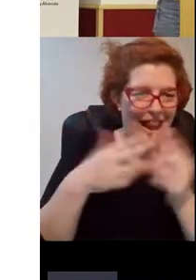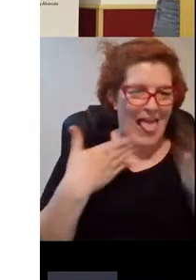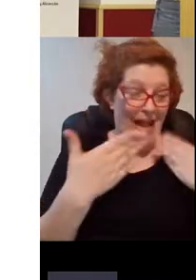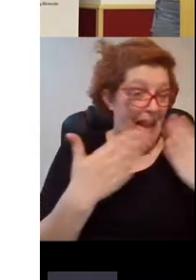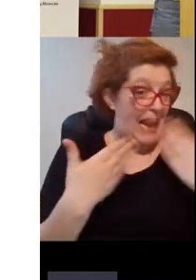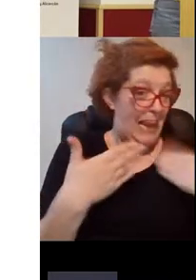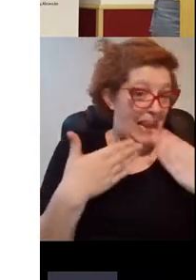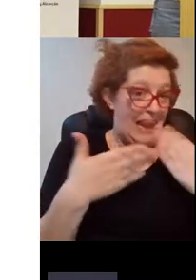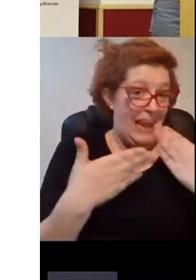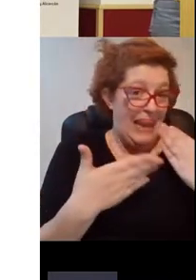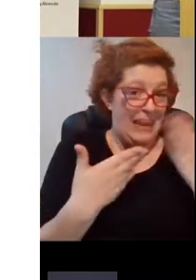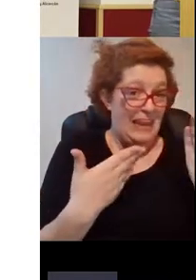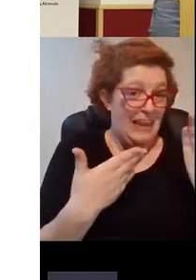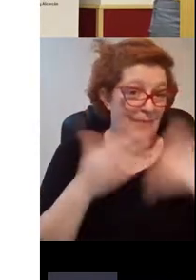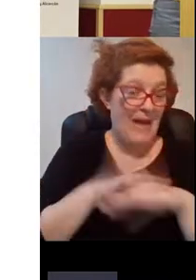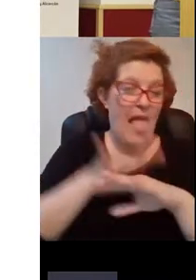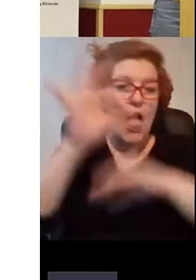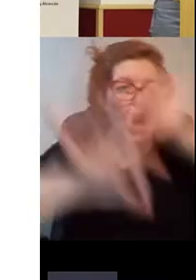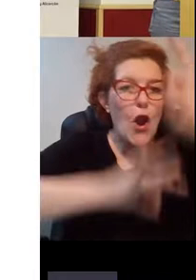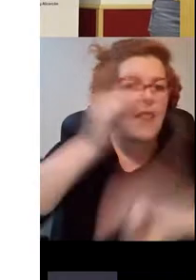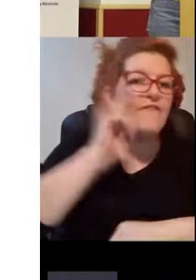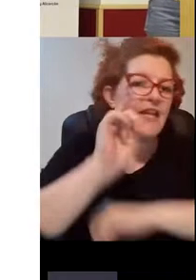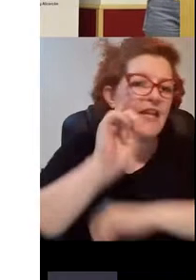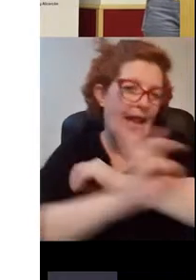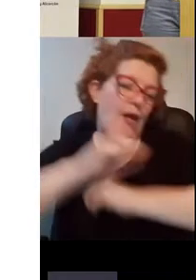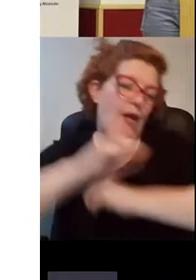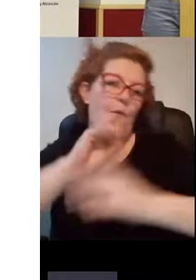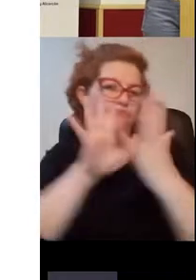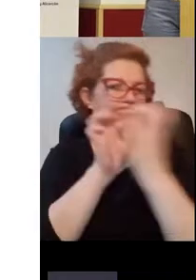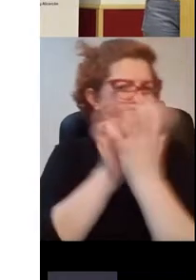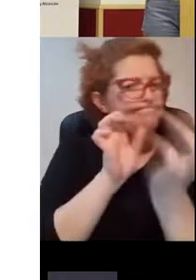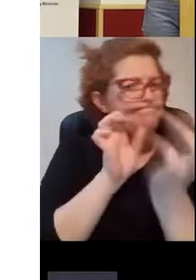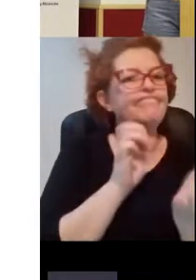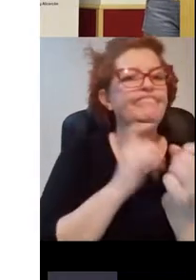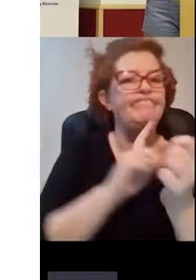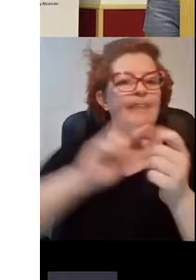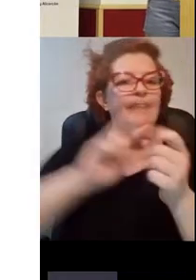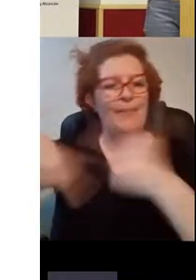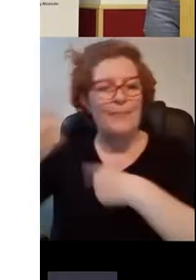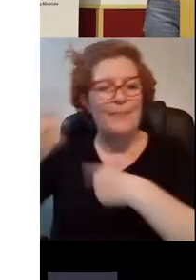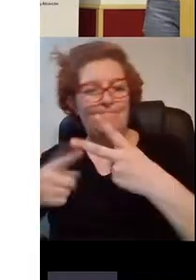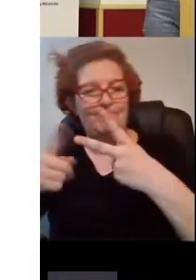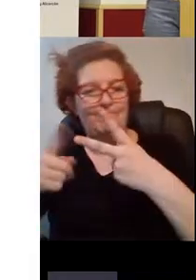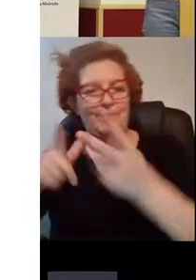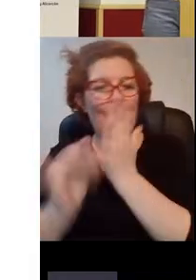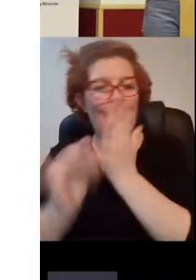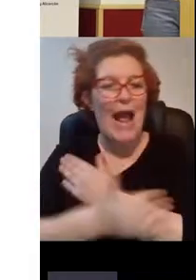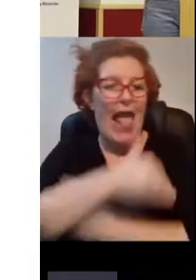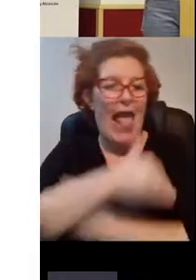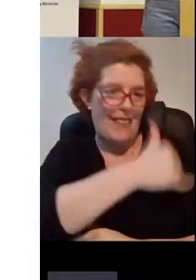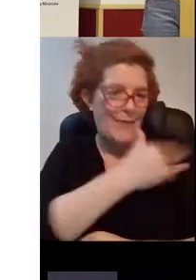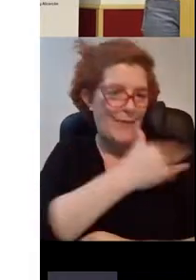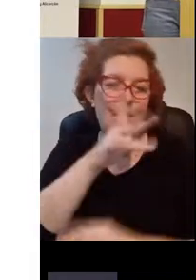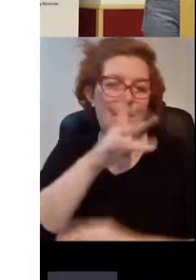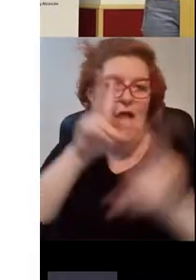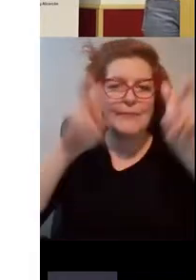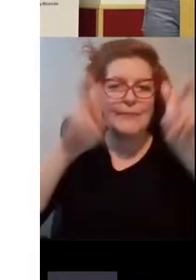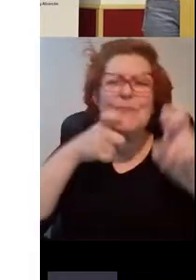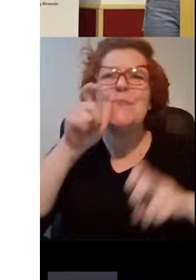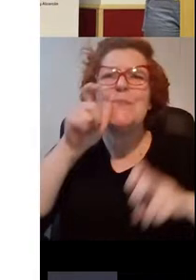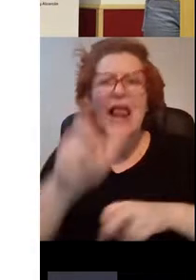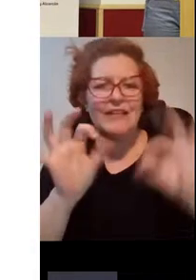simplemente para organizar la tarea, lo que es el lenguaje académico, porque están definiendo un término que es el de